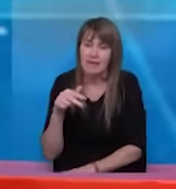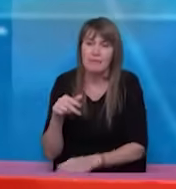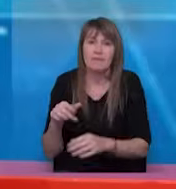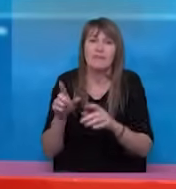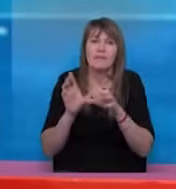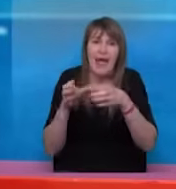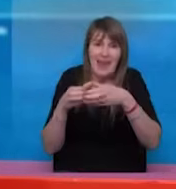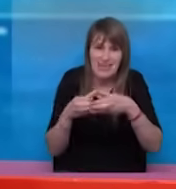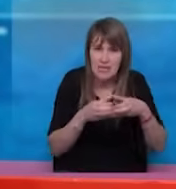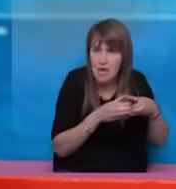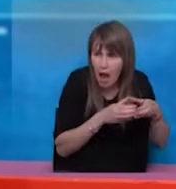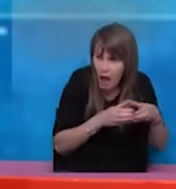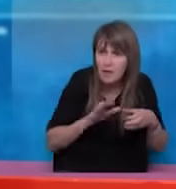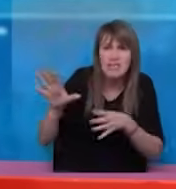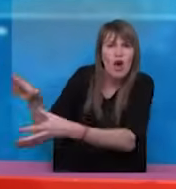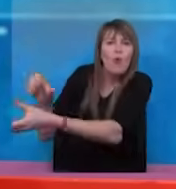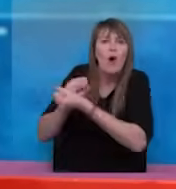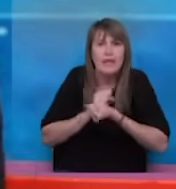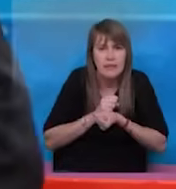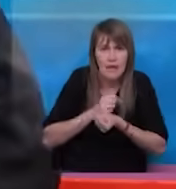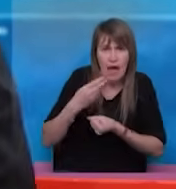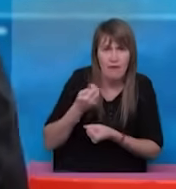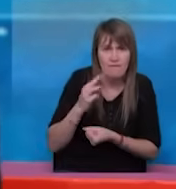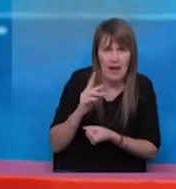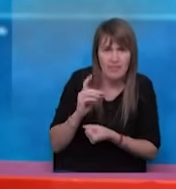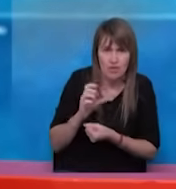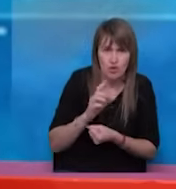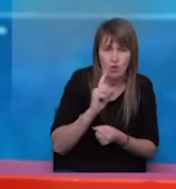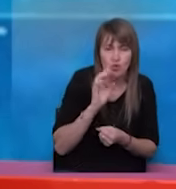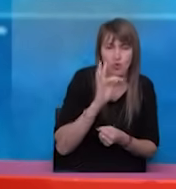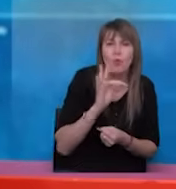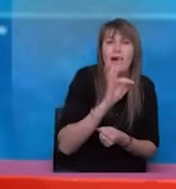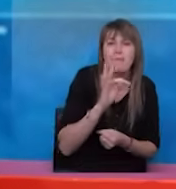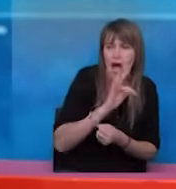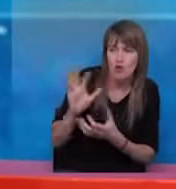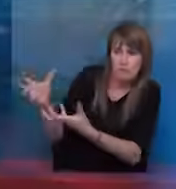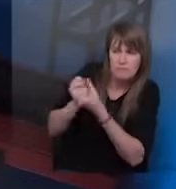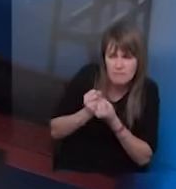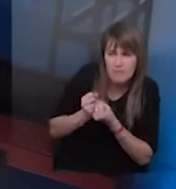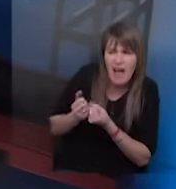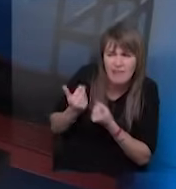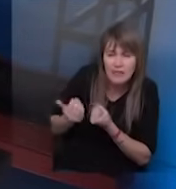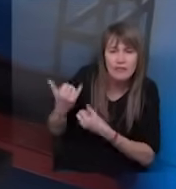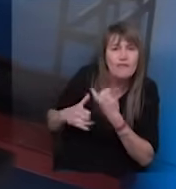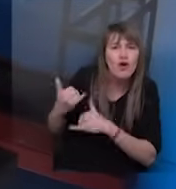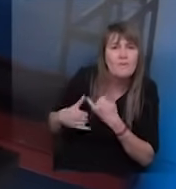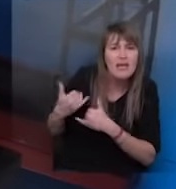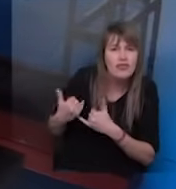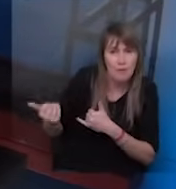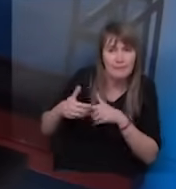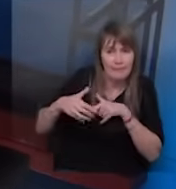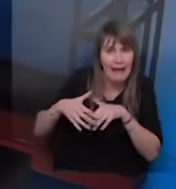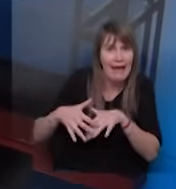operativo para secuestrar a Bardesio, retener a Bardesio, y que él diera toda la información que tenía, que son las actas